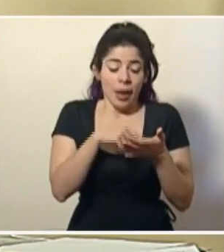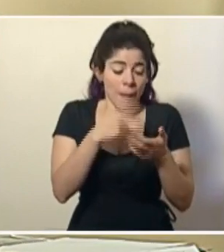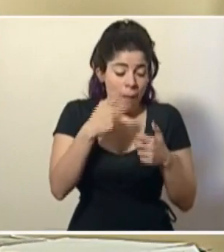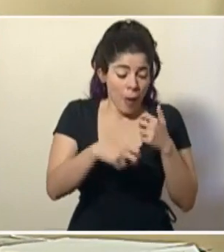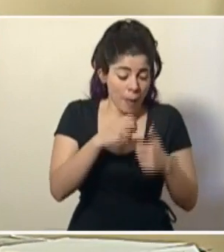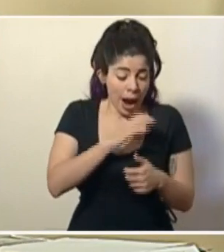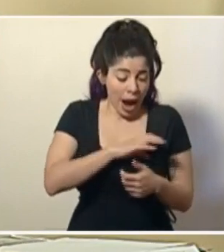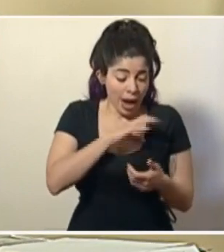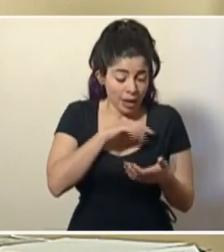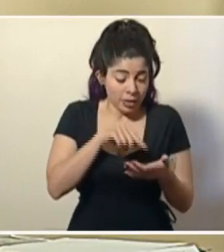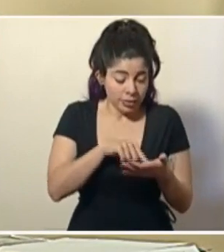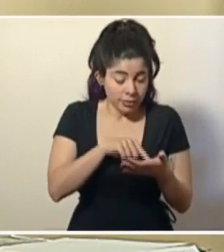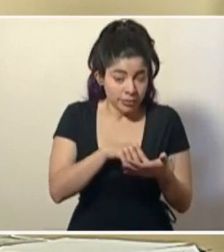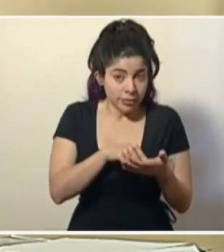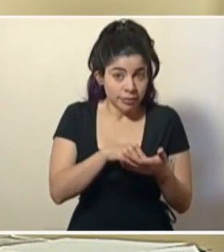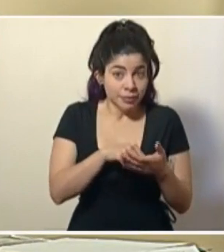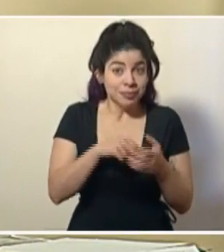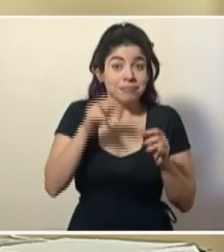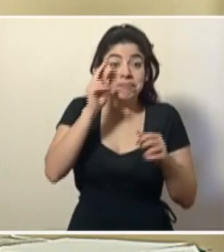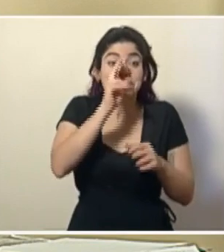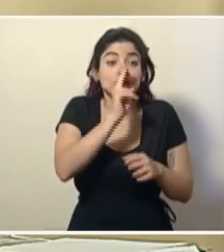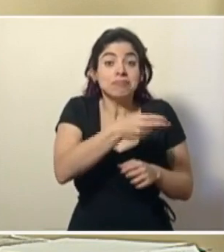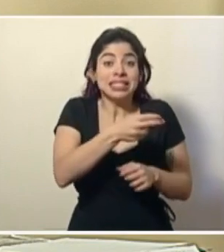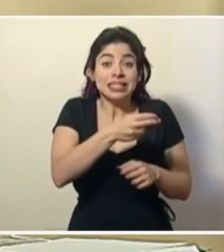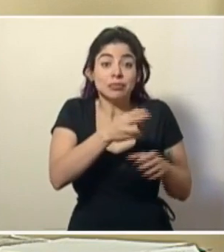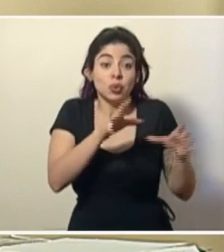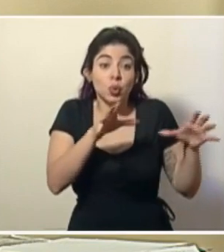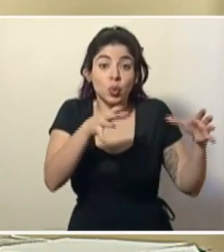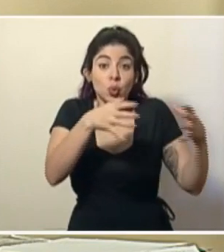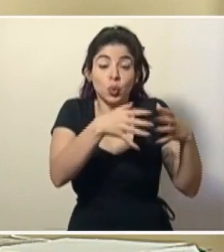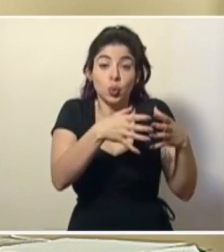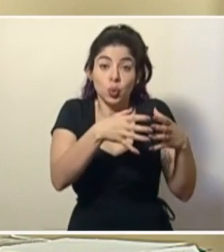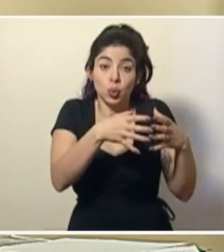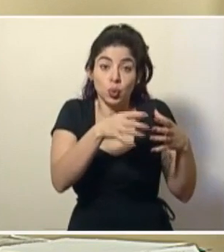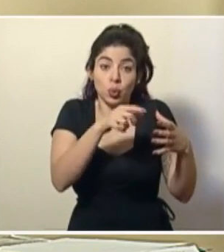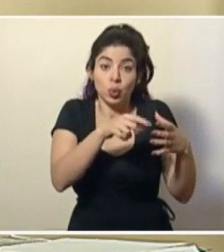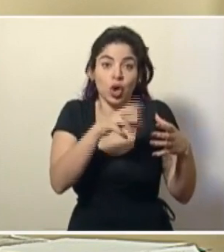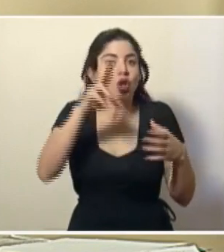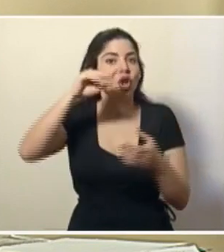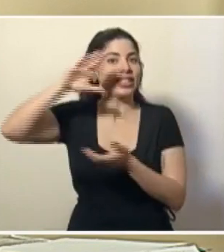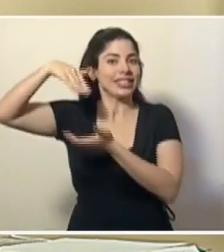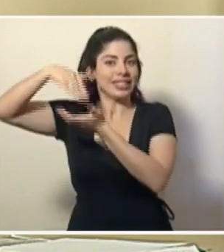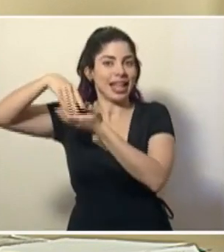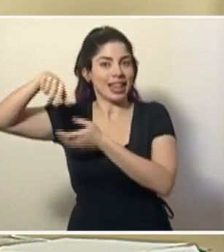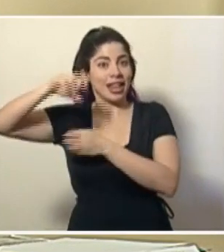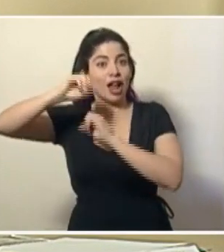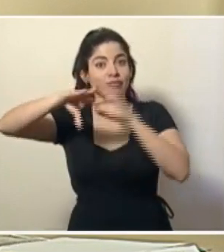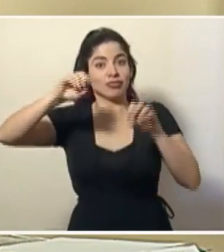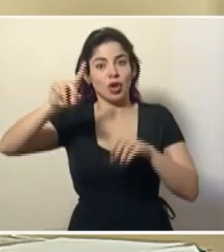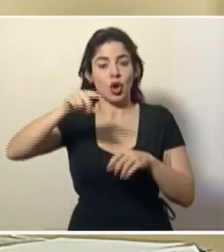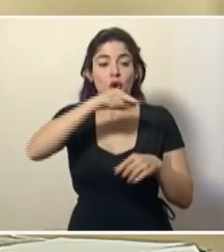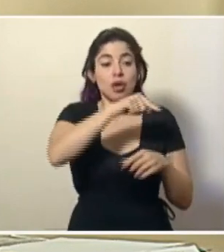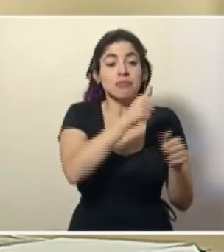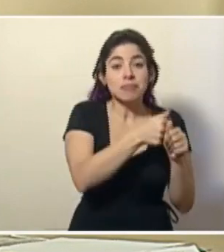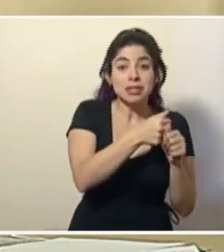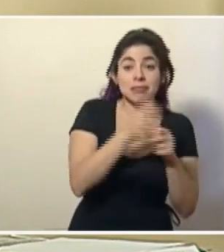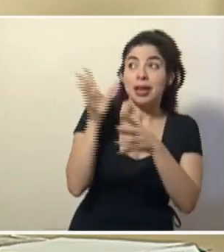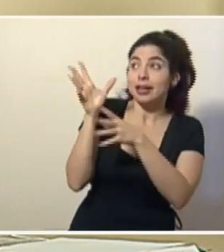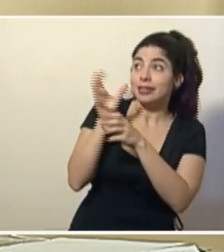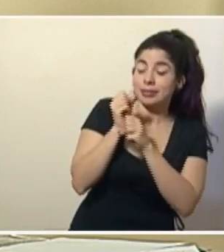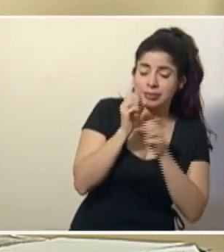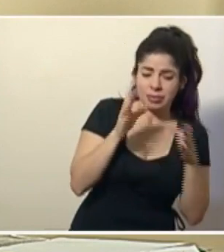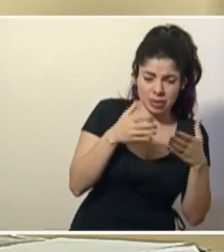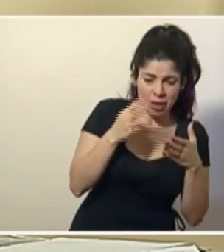donde la observación de las unidades, no de nivel central, es que